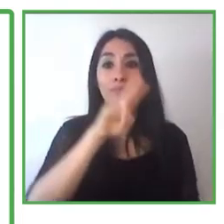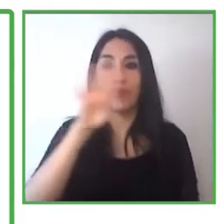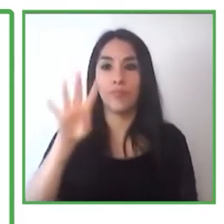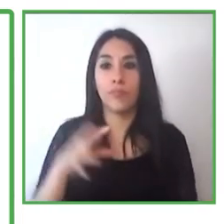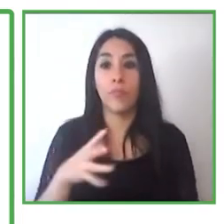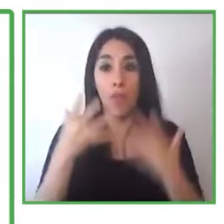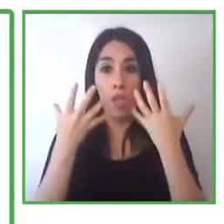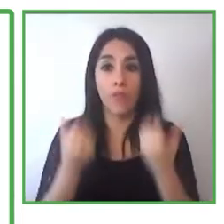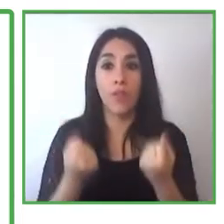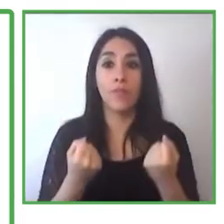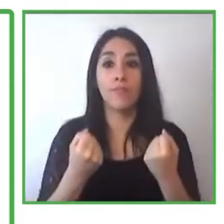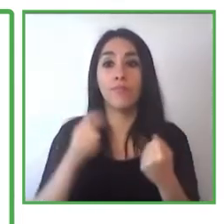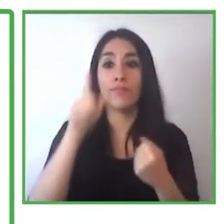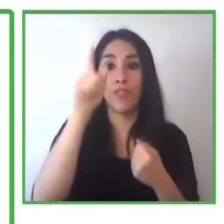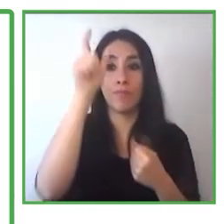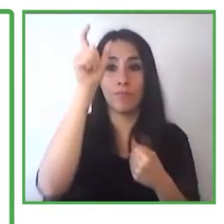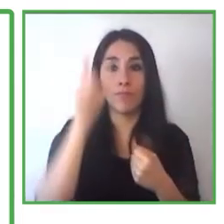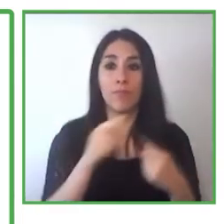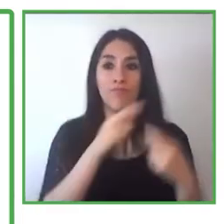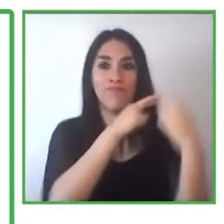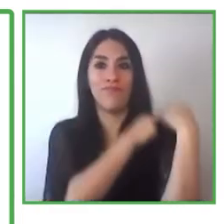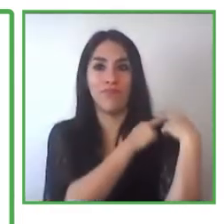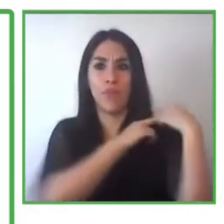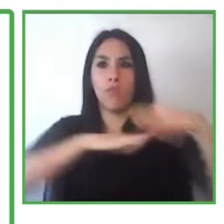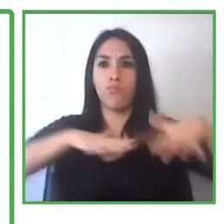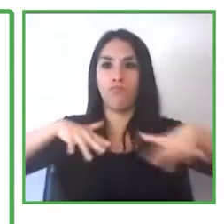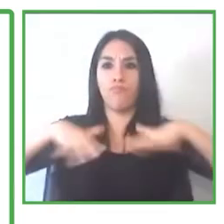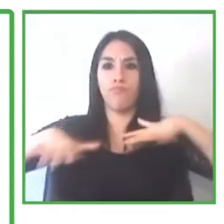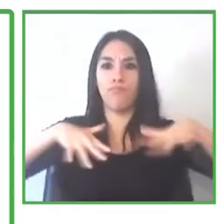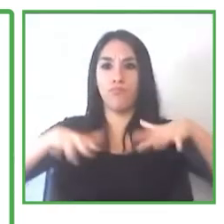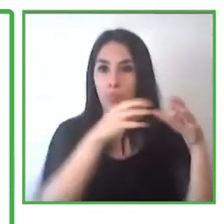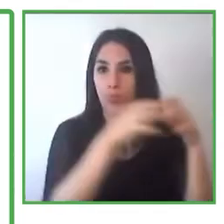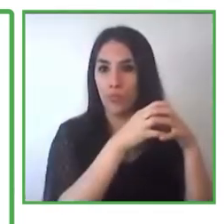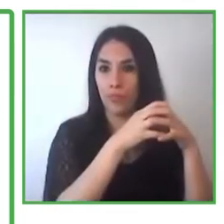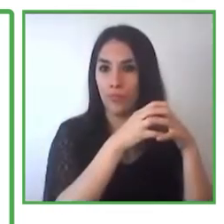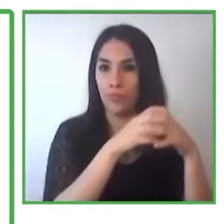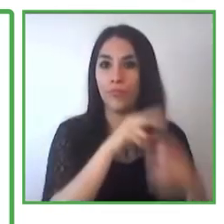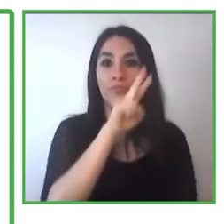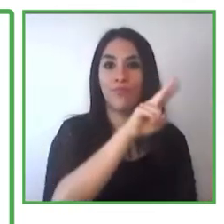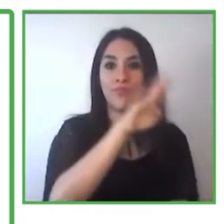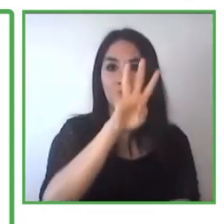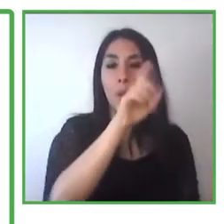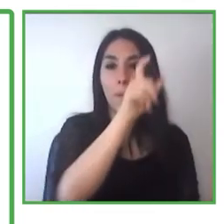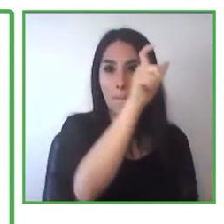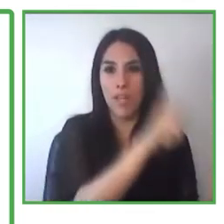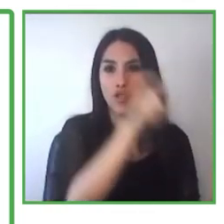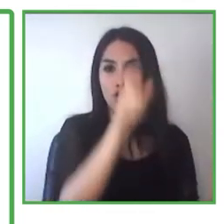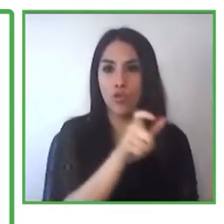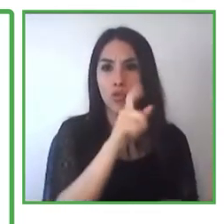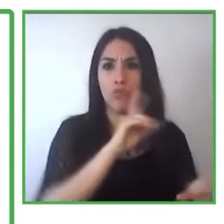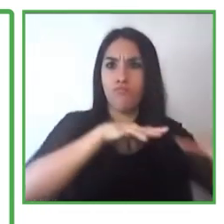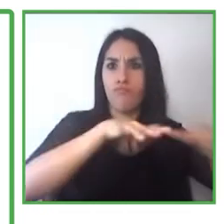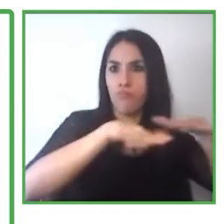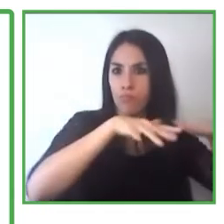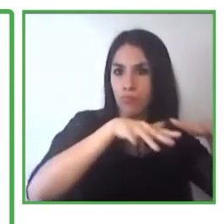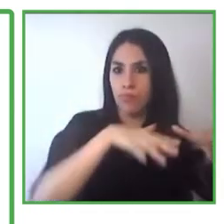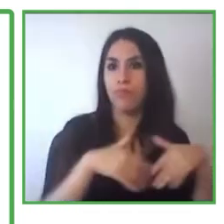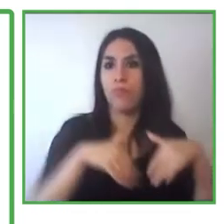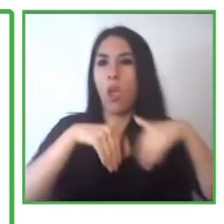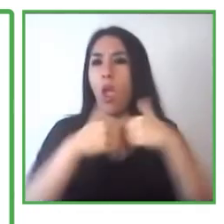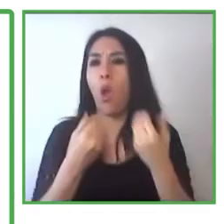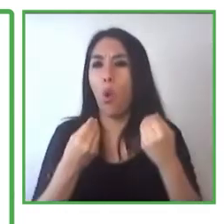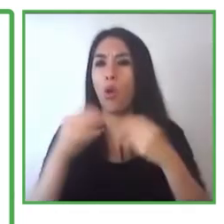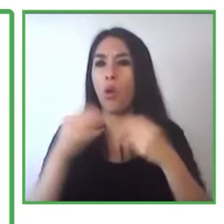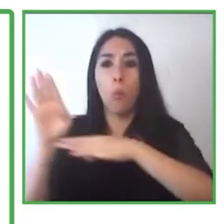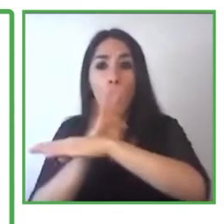entidades sociales de su grupo trabajen de una forma compartida y compartan pues, desde las ofertas de trabajo, compartan los programas